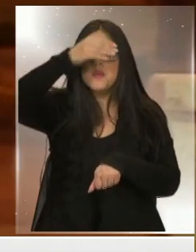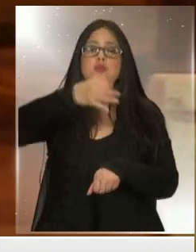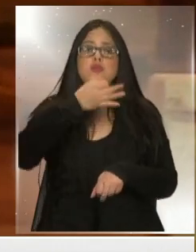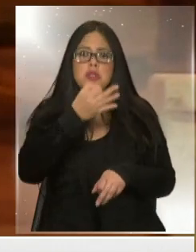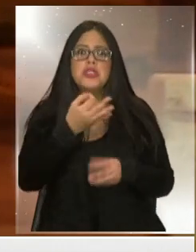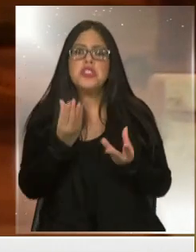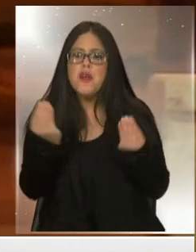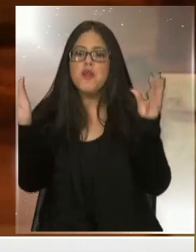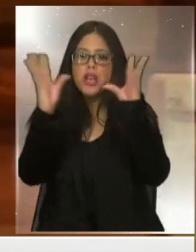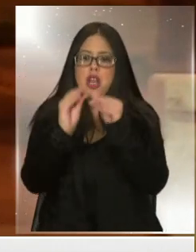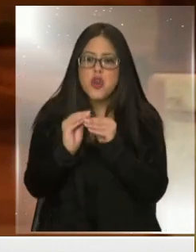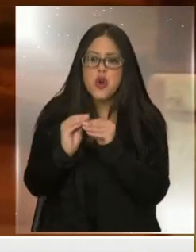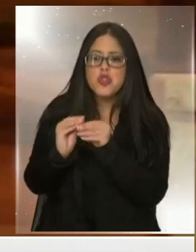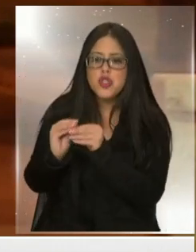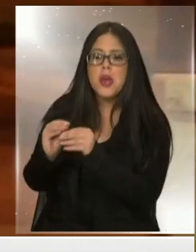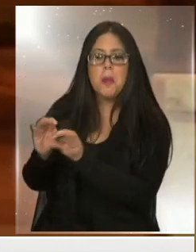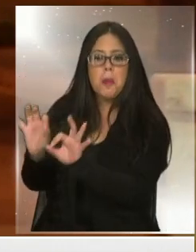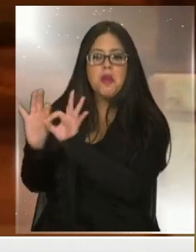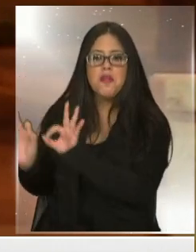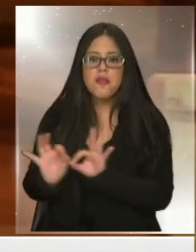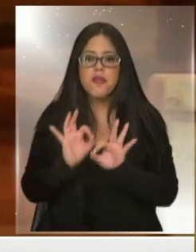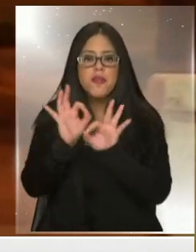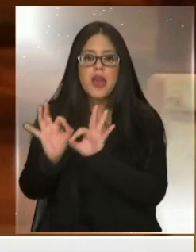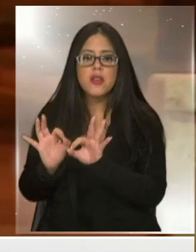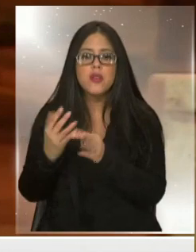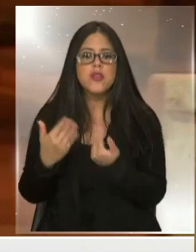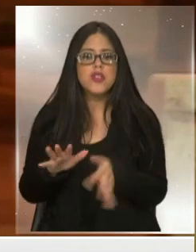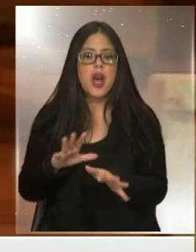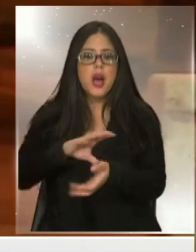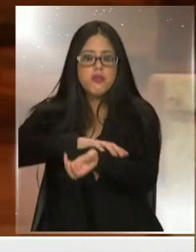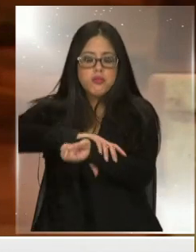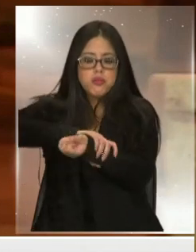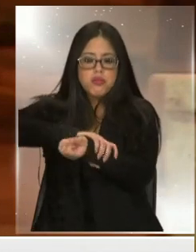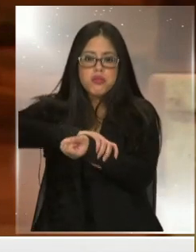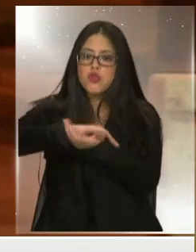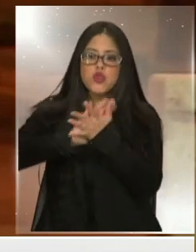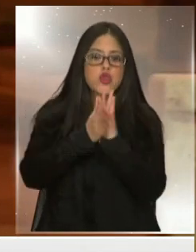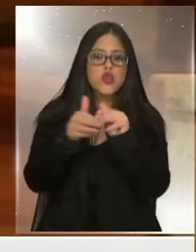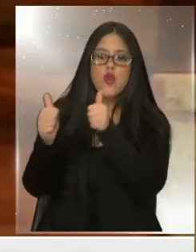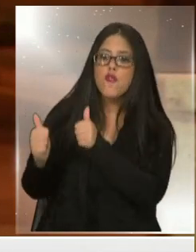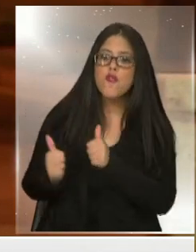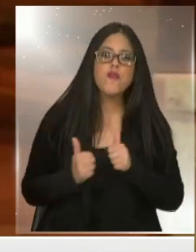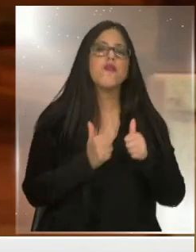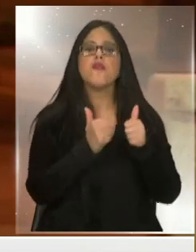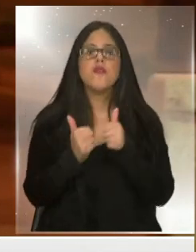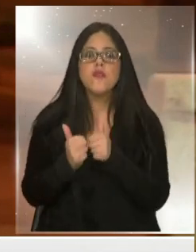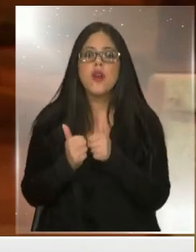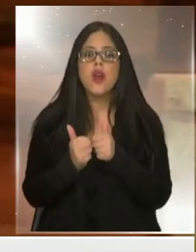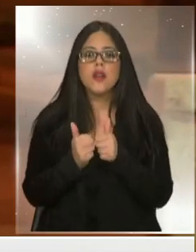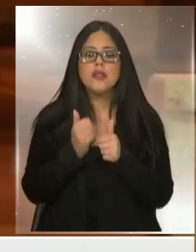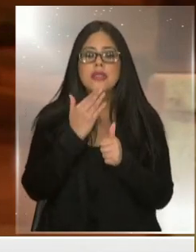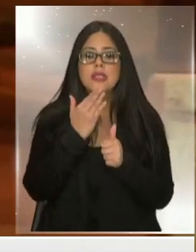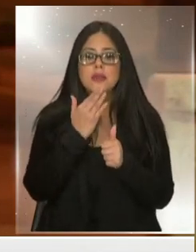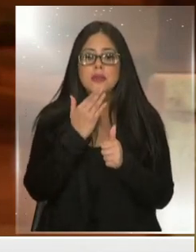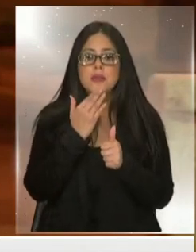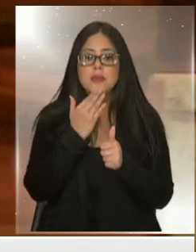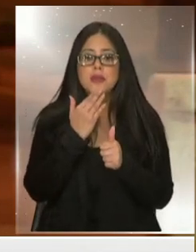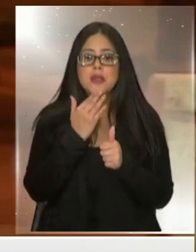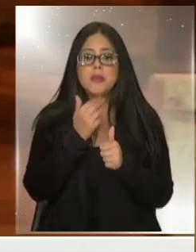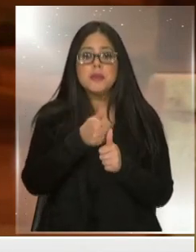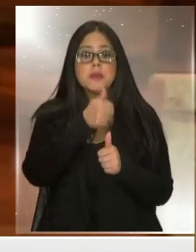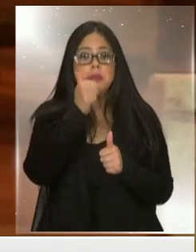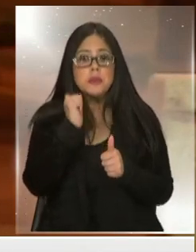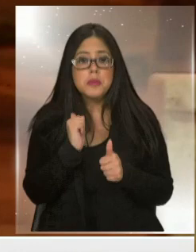residencia presidencial. Sus signos vitales se han mantenido estables durante las últimas horas y durante, de hecho, la última jornada no